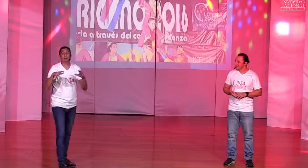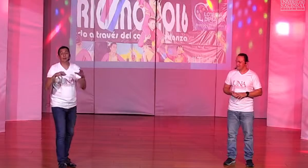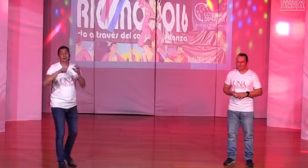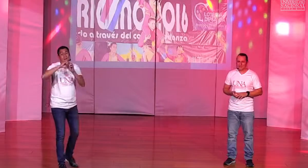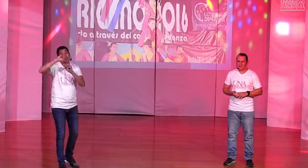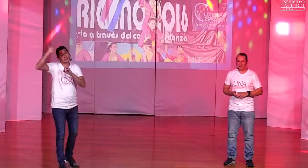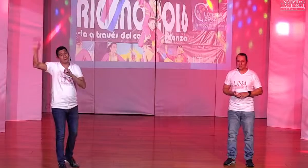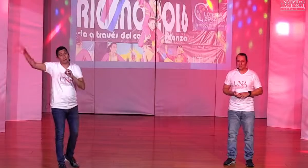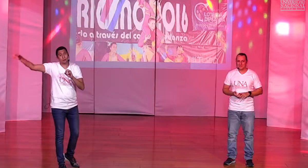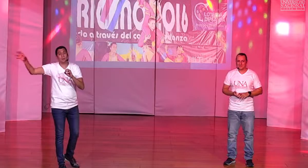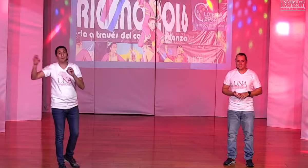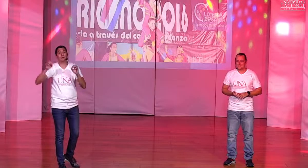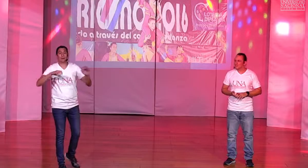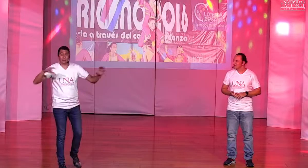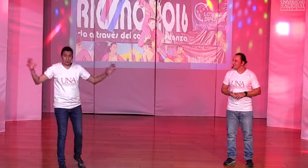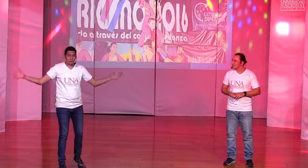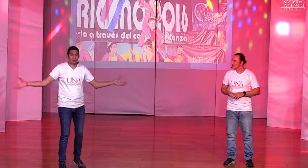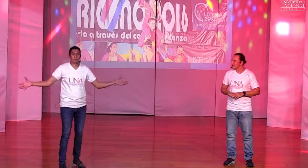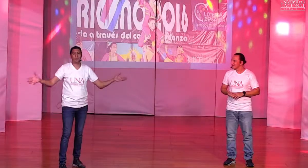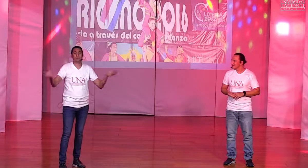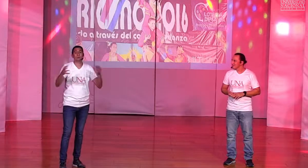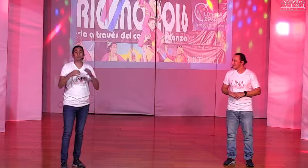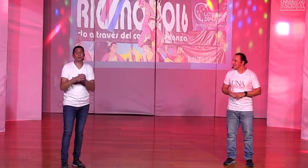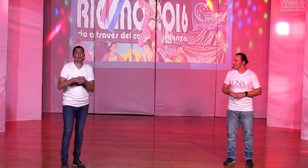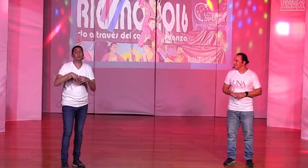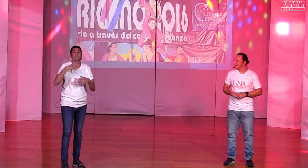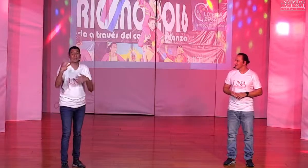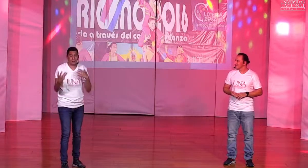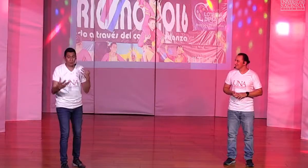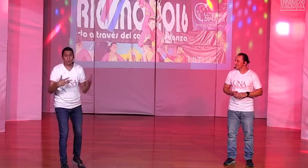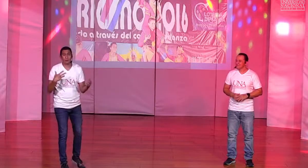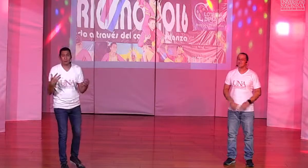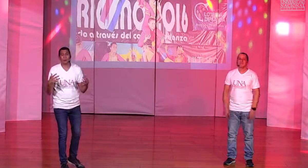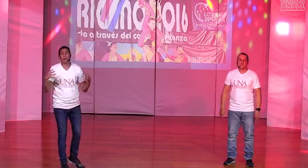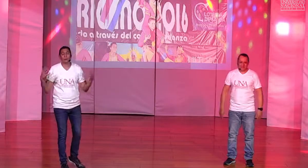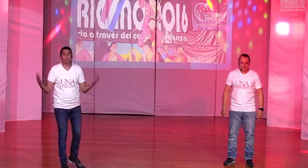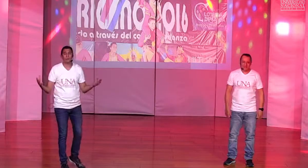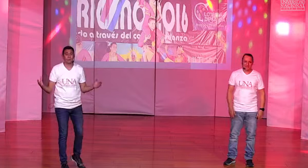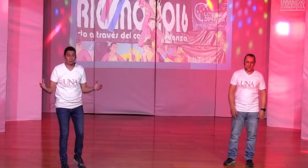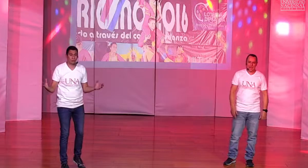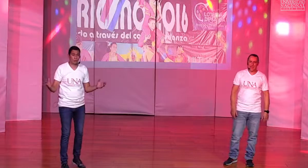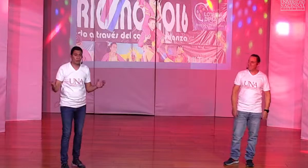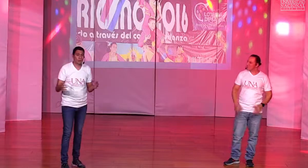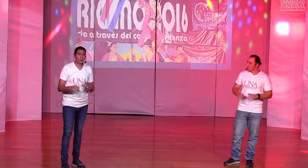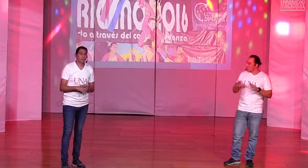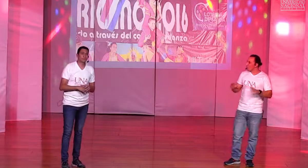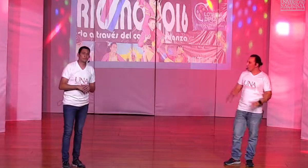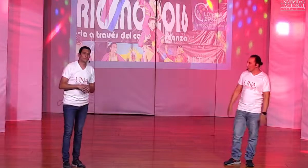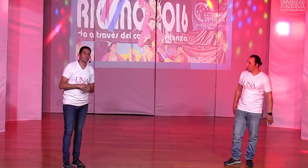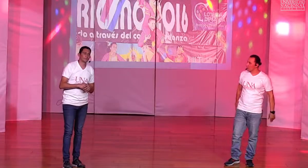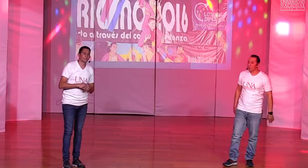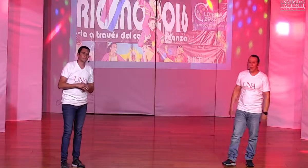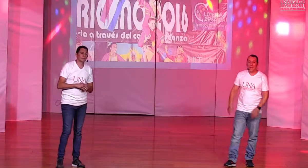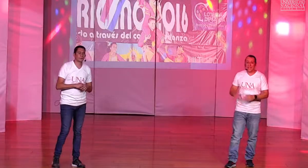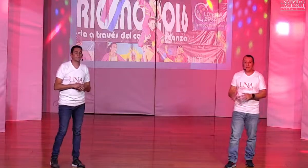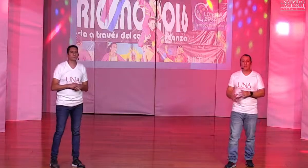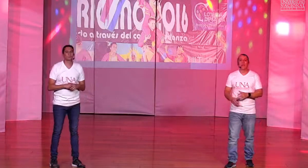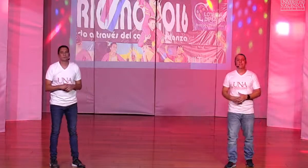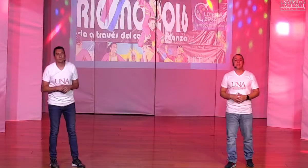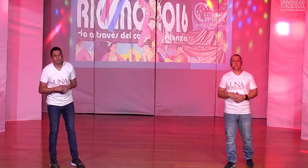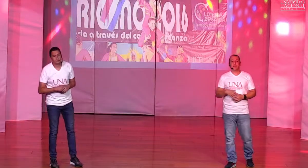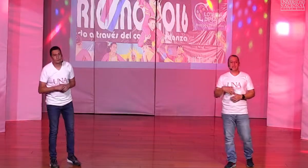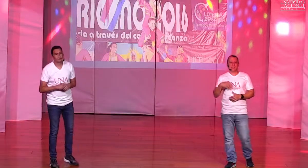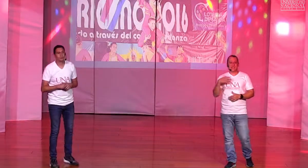y entonces te va a llevar a los videos, a todos estos videos que hemos visto por si te quedó alguna duda con alguna información. Ahí está todo completo, pero para